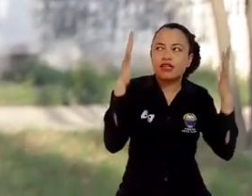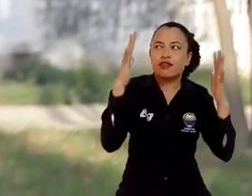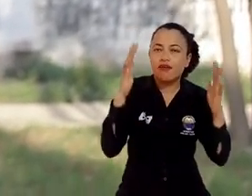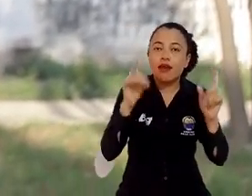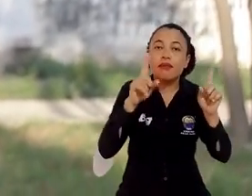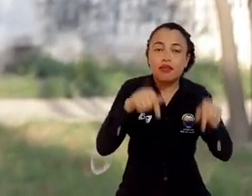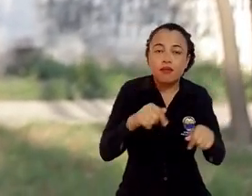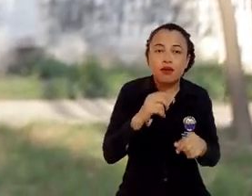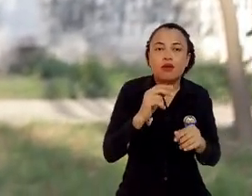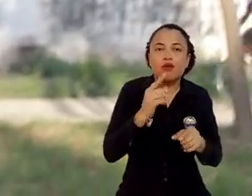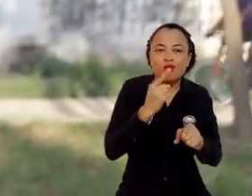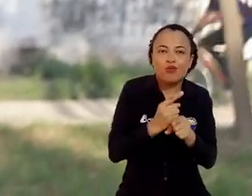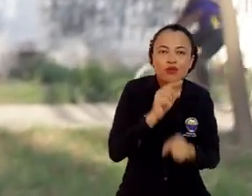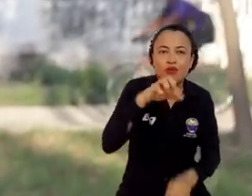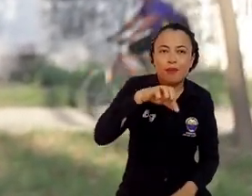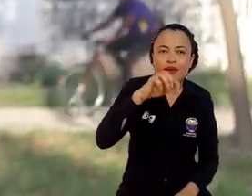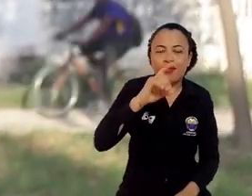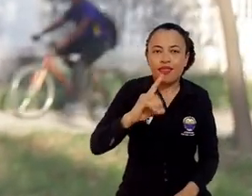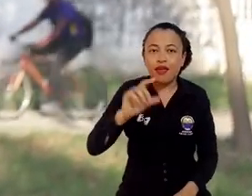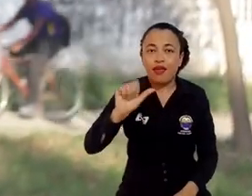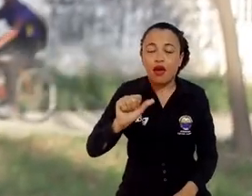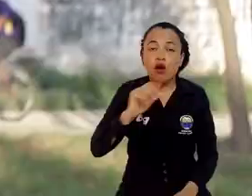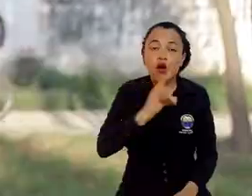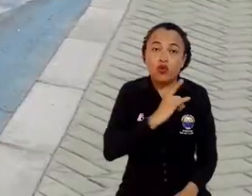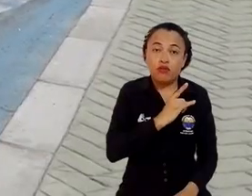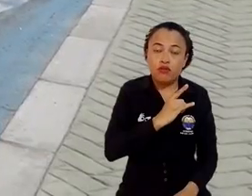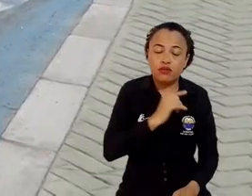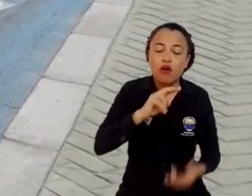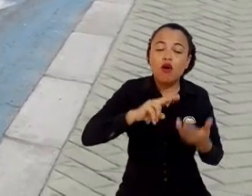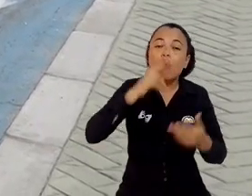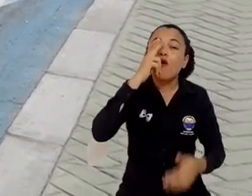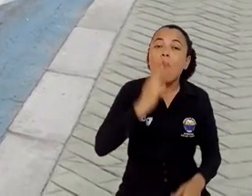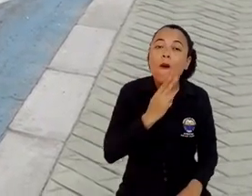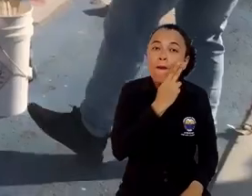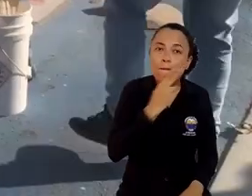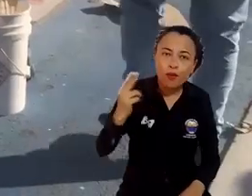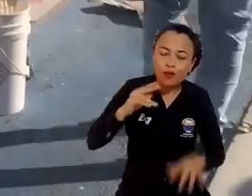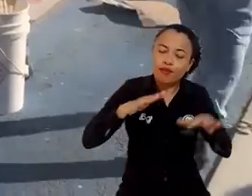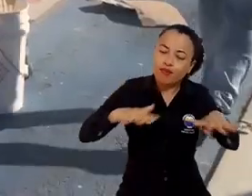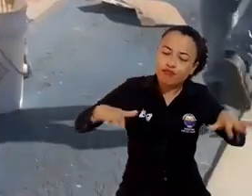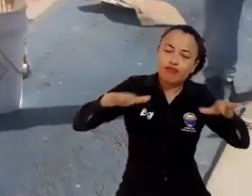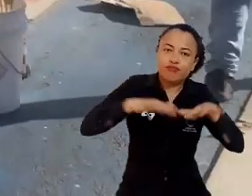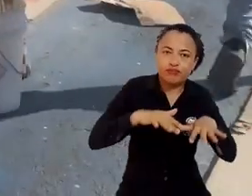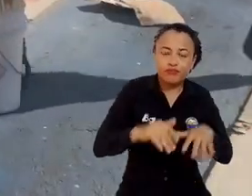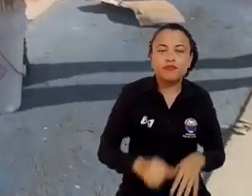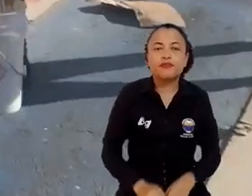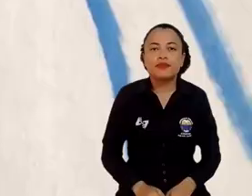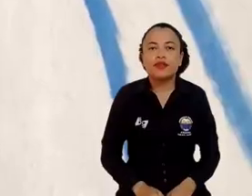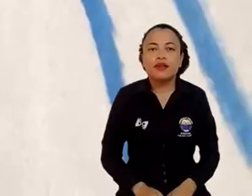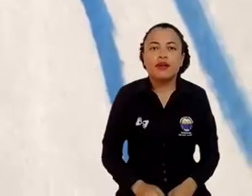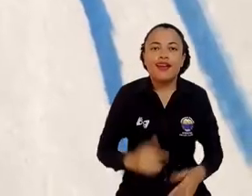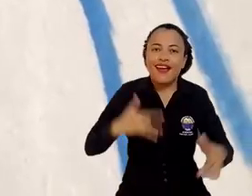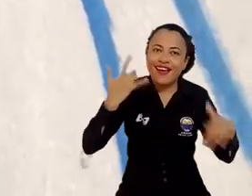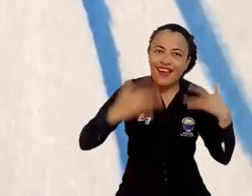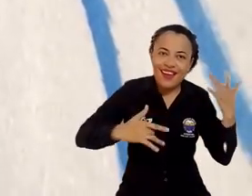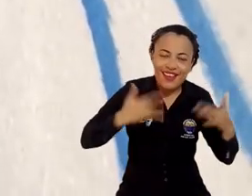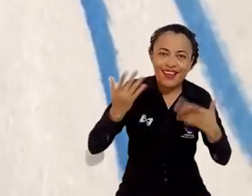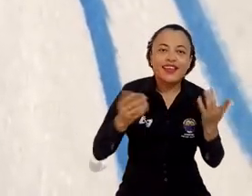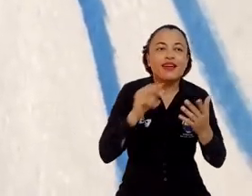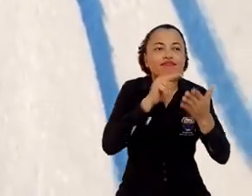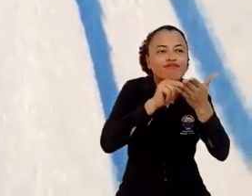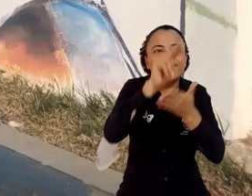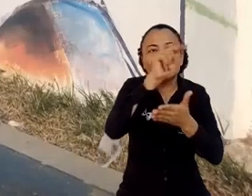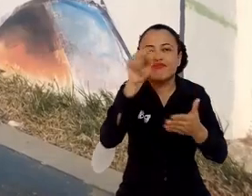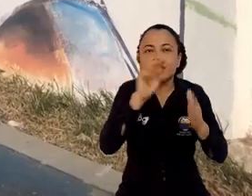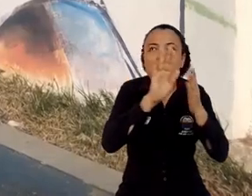una universidad comprometida con su entorno, una universidad comprometida con el territorio. La alegría también se pinta en Unimagdalena con el mural biocultural